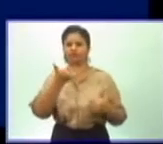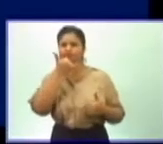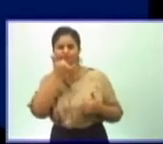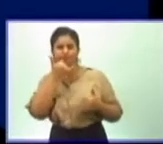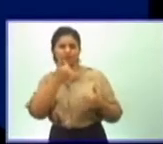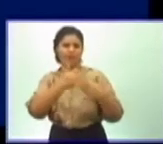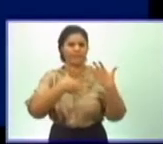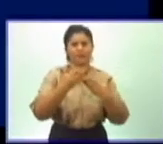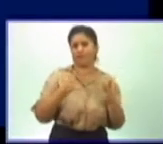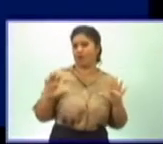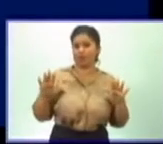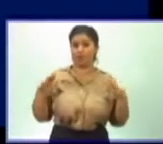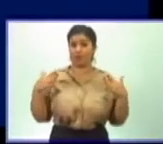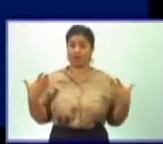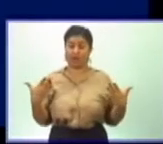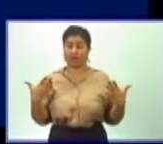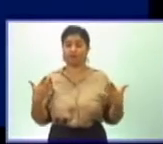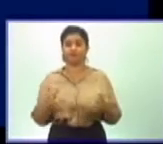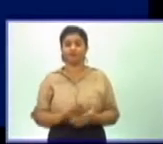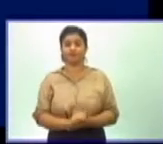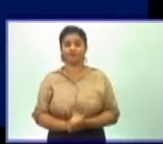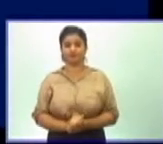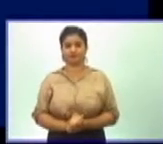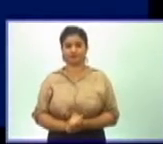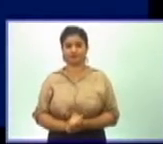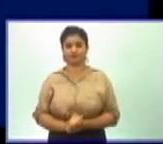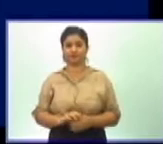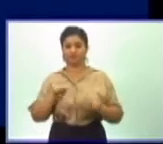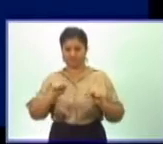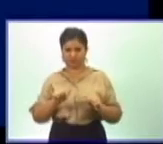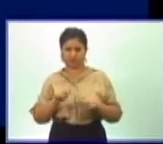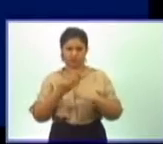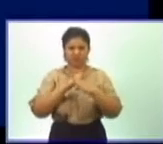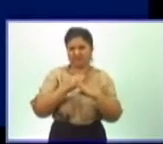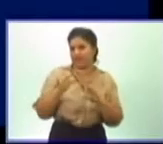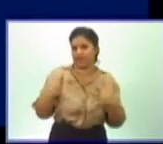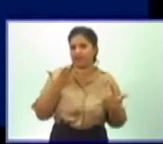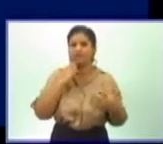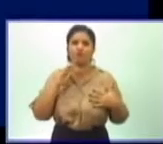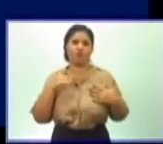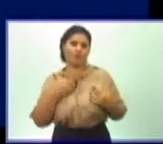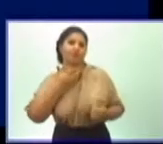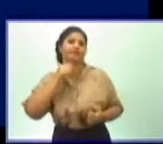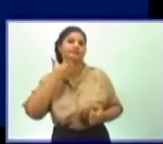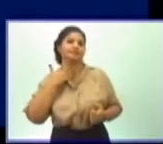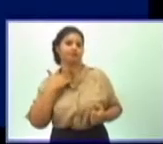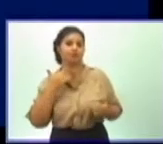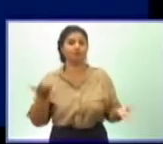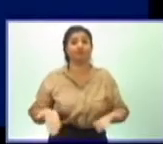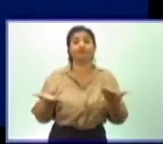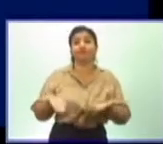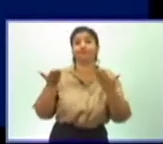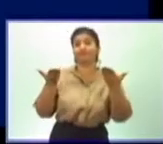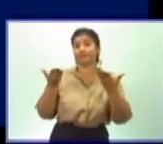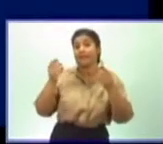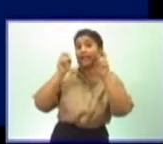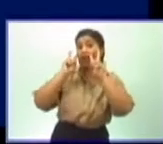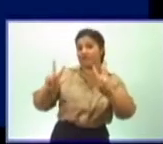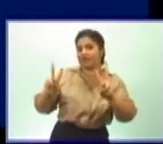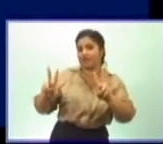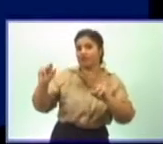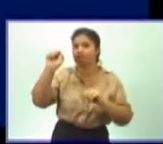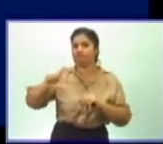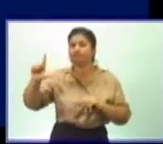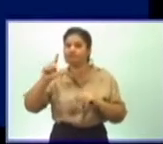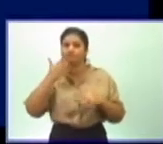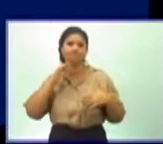¿Qué significa medrar? Ascender en la escala social. ¿Cuál es el mecanismo que va a utilizar Tartufo, que